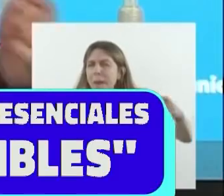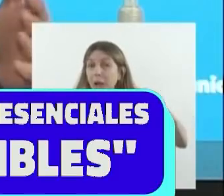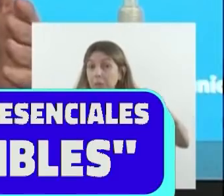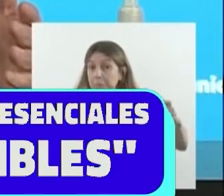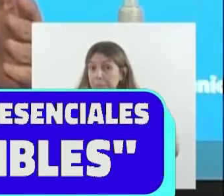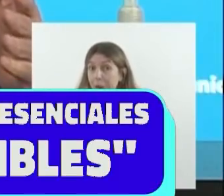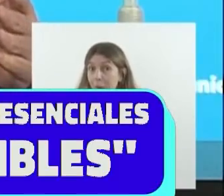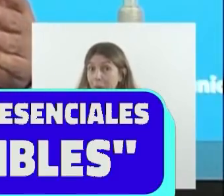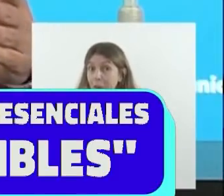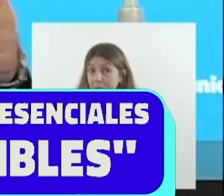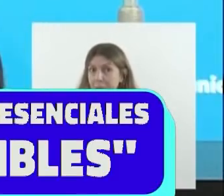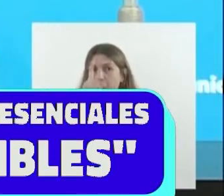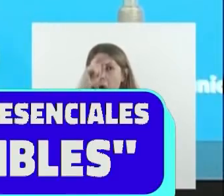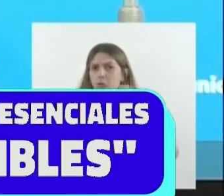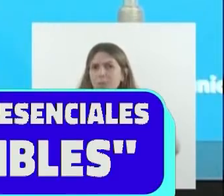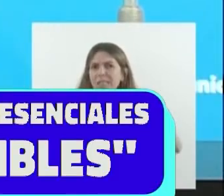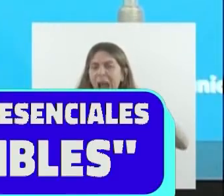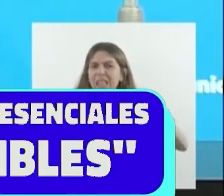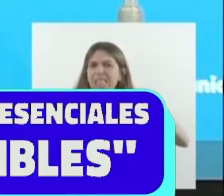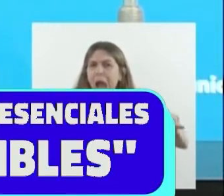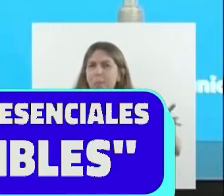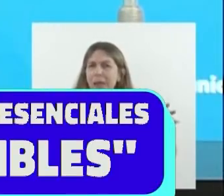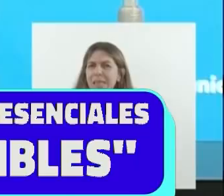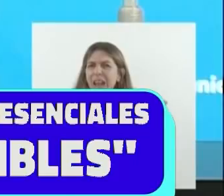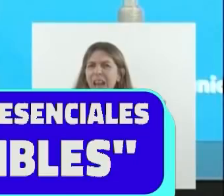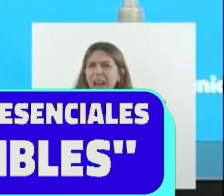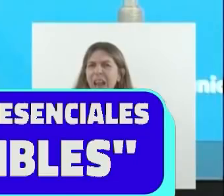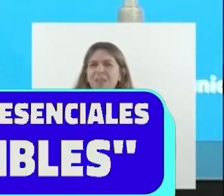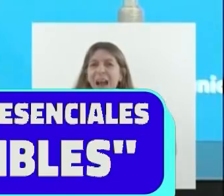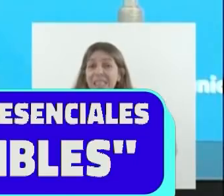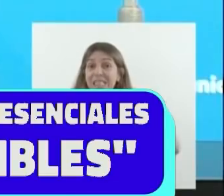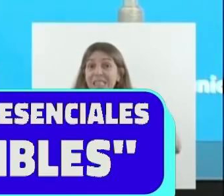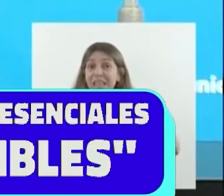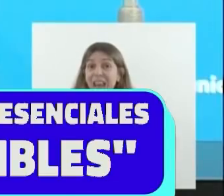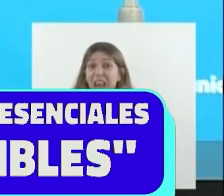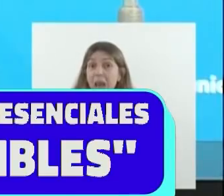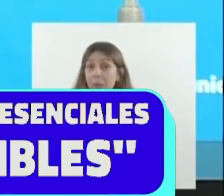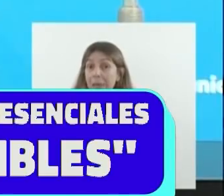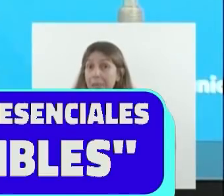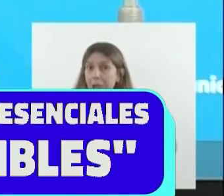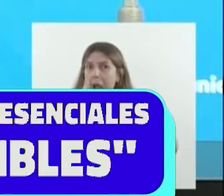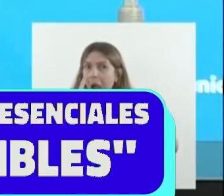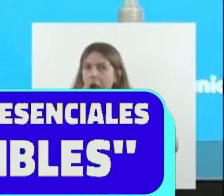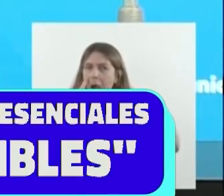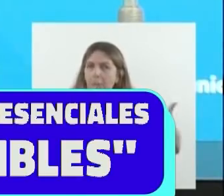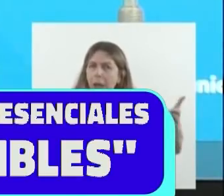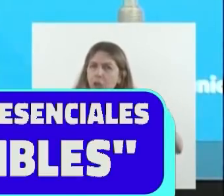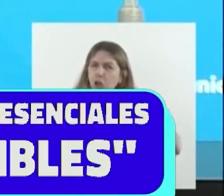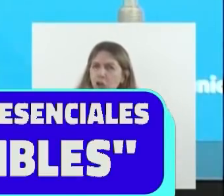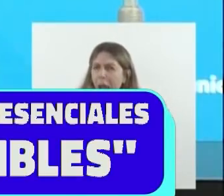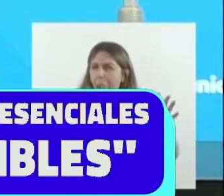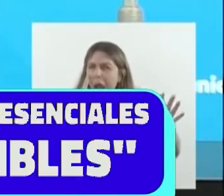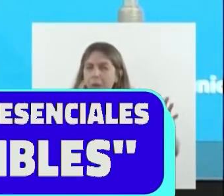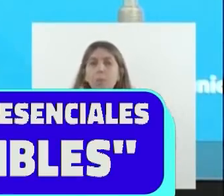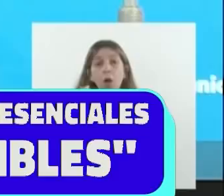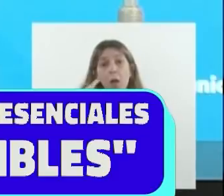sistema hospitalario en funcionamiento, en los términos que nosotros creemos que deben ser, porque